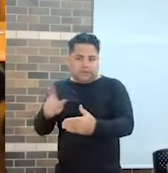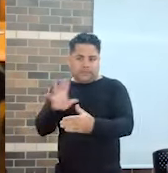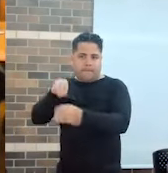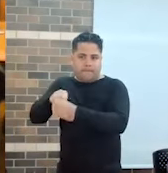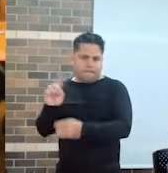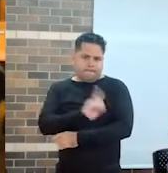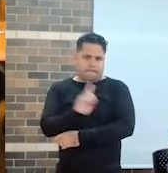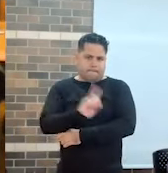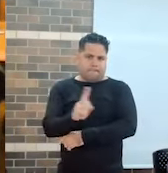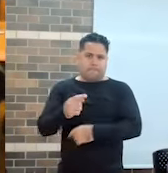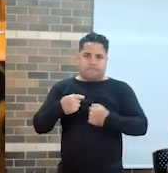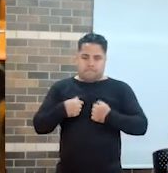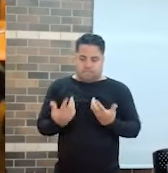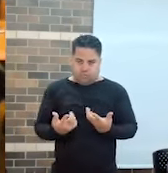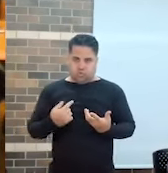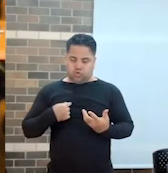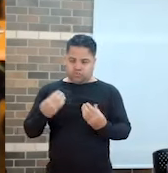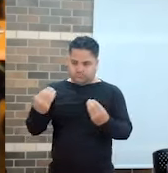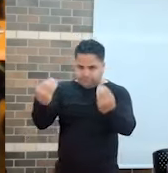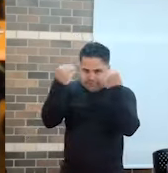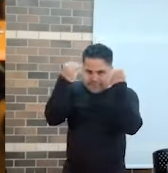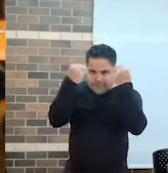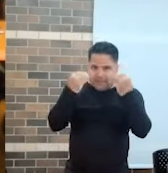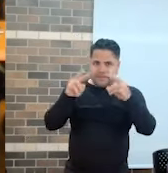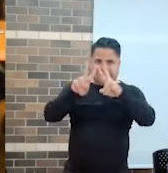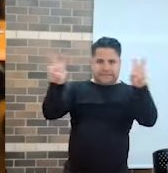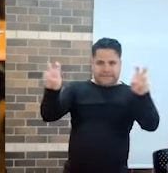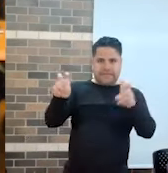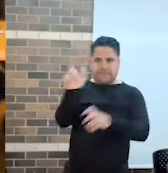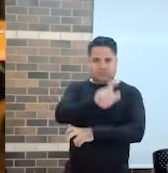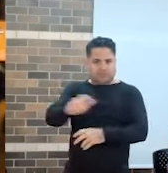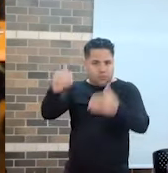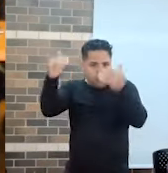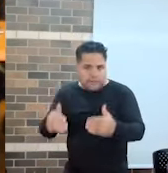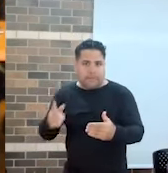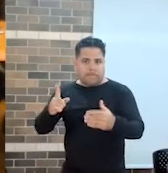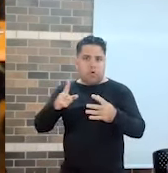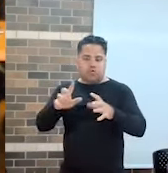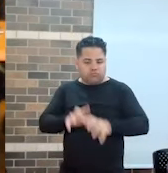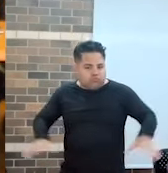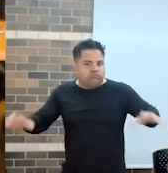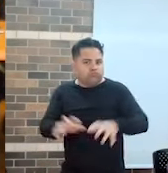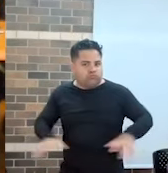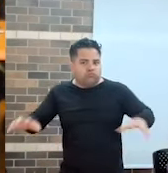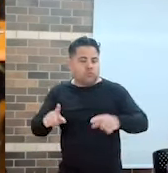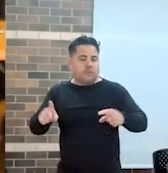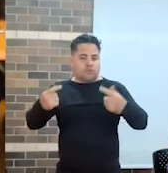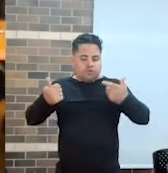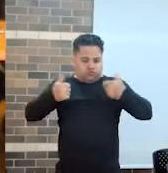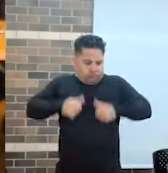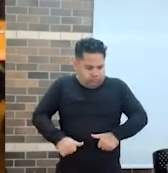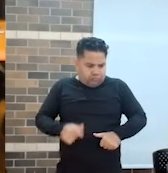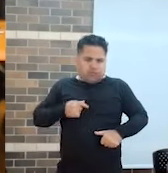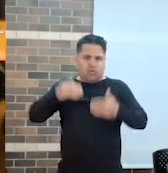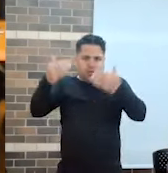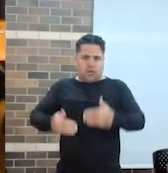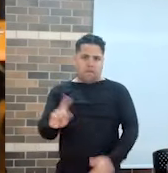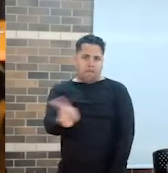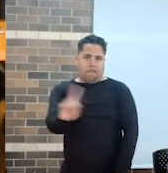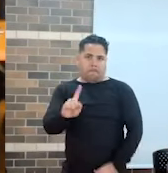y me reconozco como una activista de los derechos de las personas con discapacidad, digamos que propiamente no encarno la discapacidad y obviamente hablo desde un